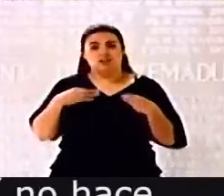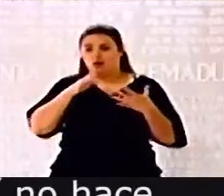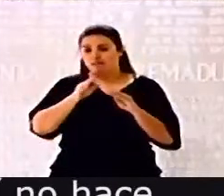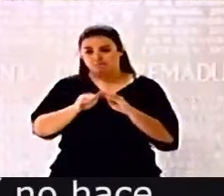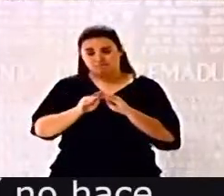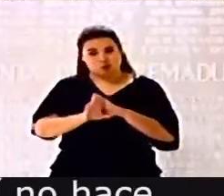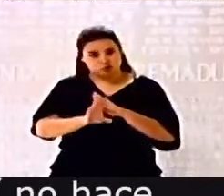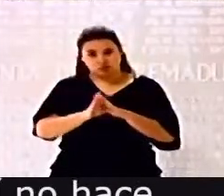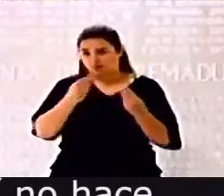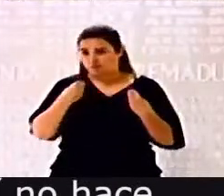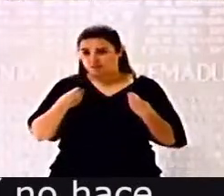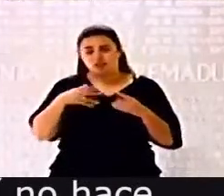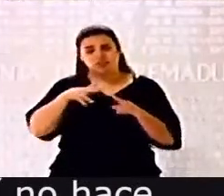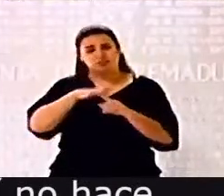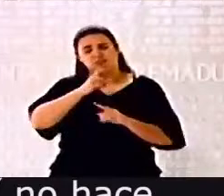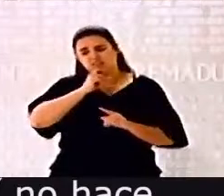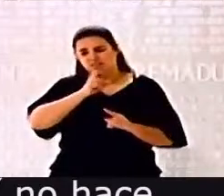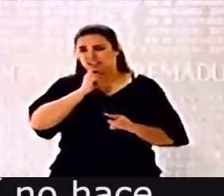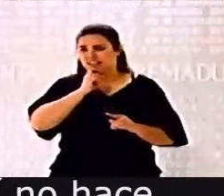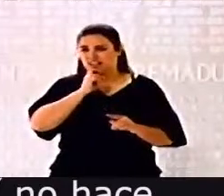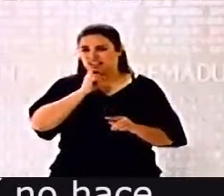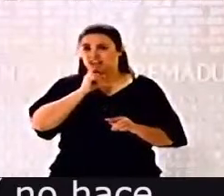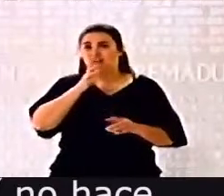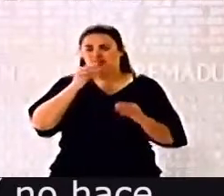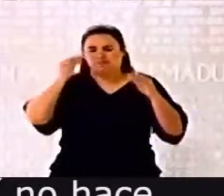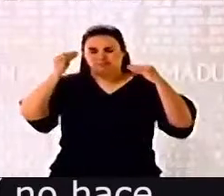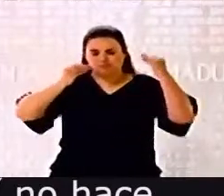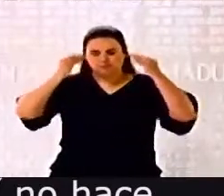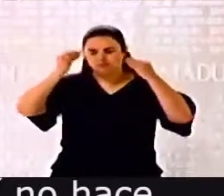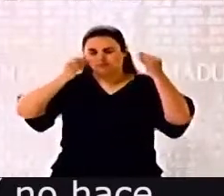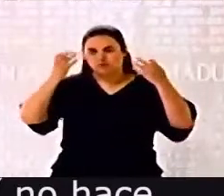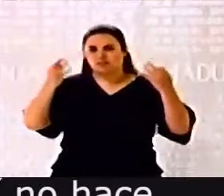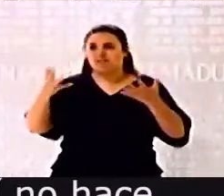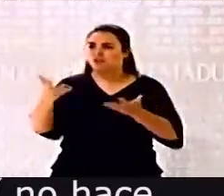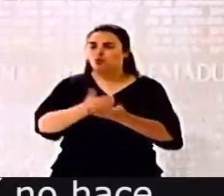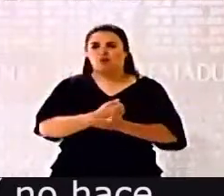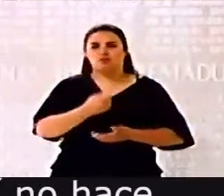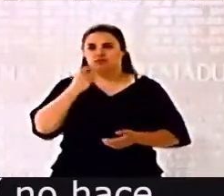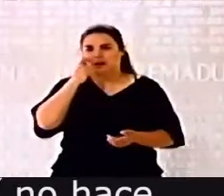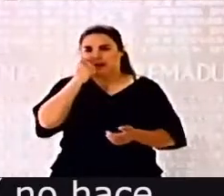una situación muy complicada que nos debe hacer reflexionar a todos,